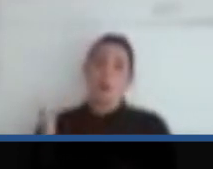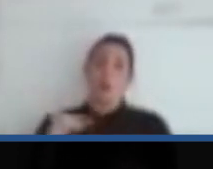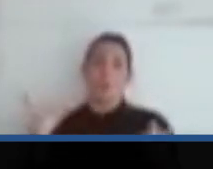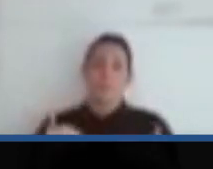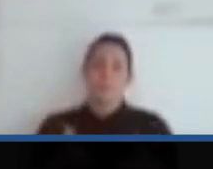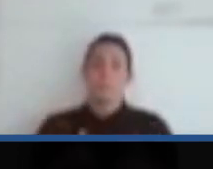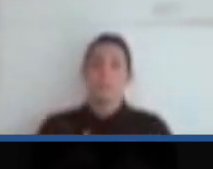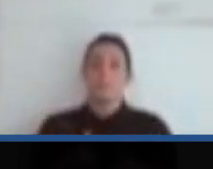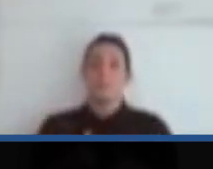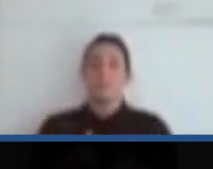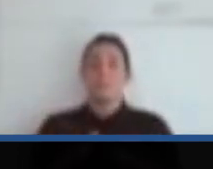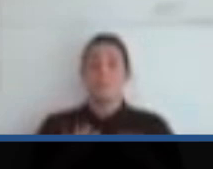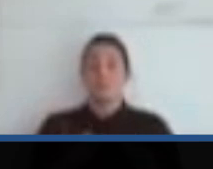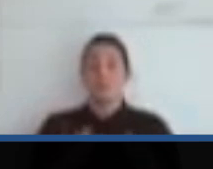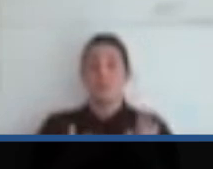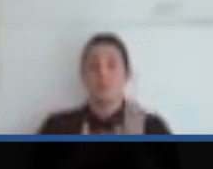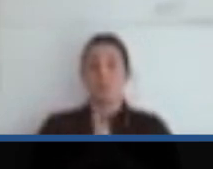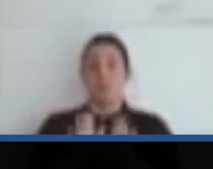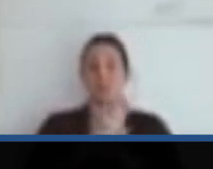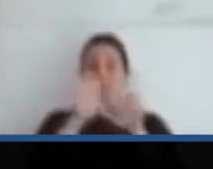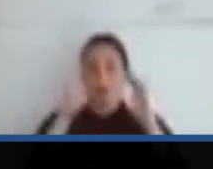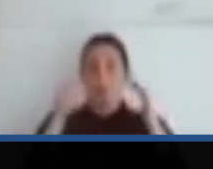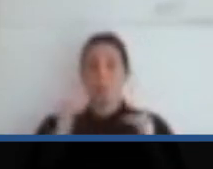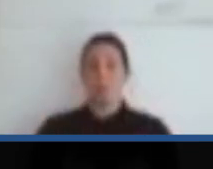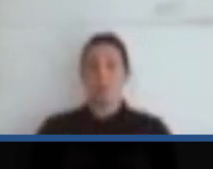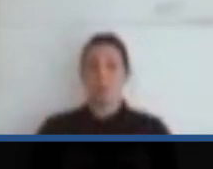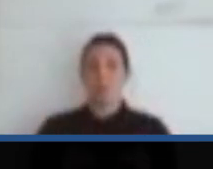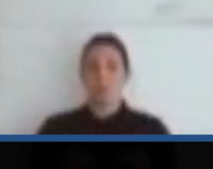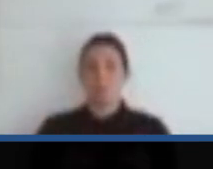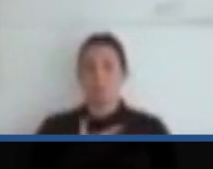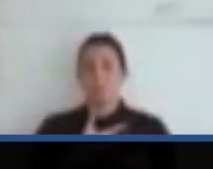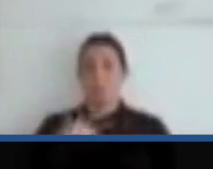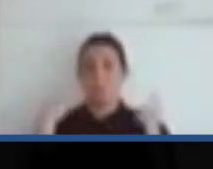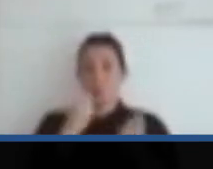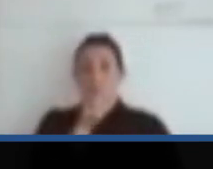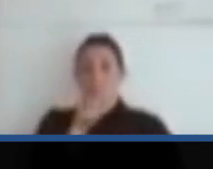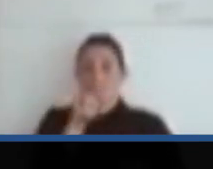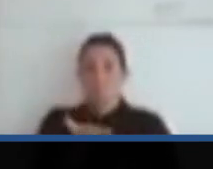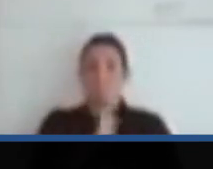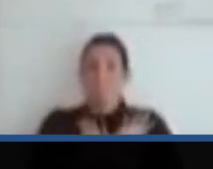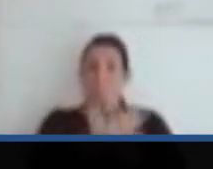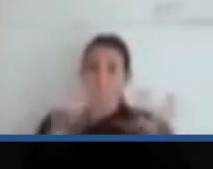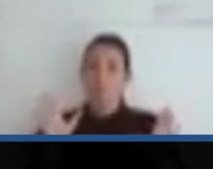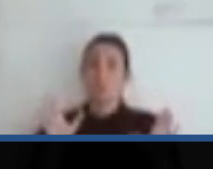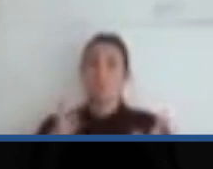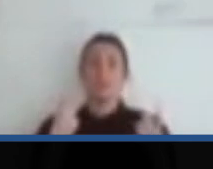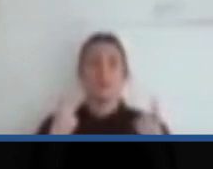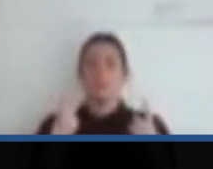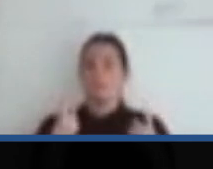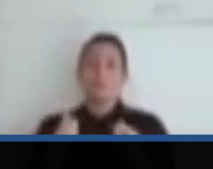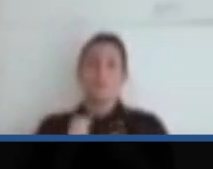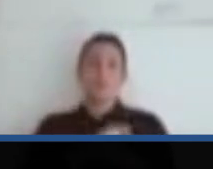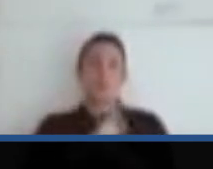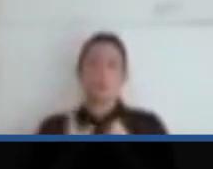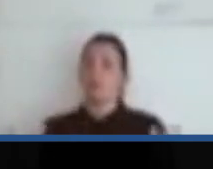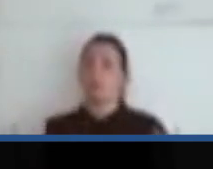pero también restaría claridad y contundencia al mensaje que intento transmitir. Necesitamos bajar la incidencia de manera